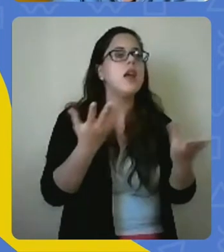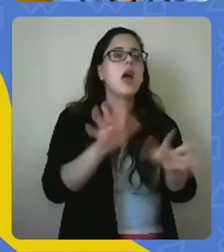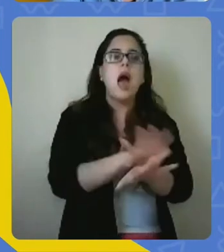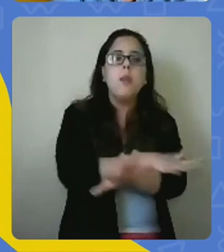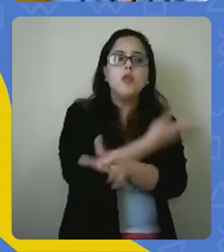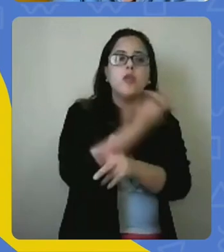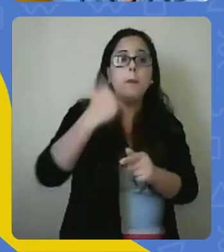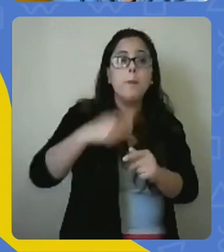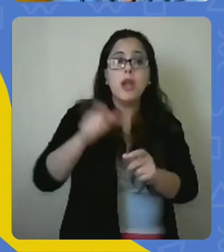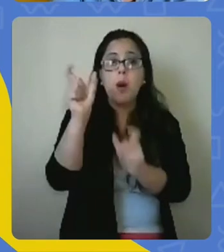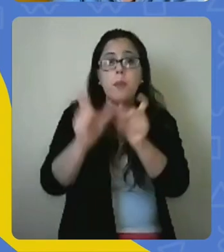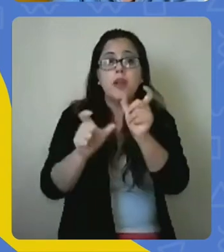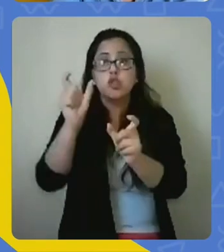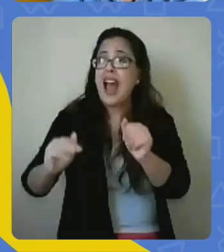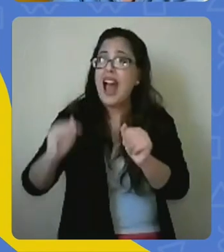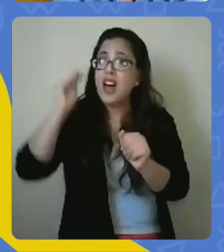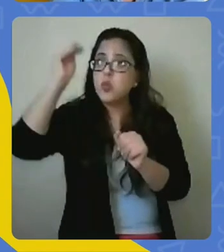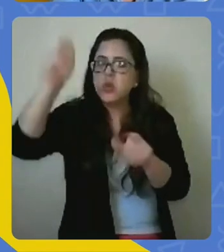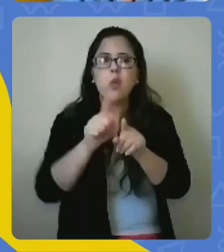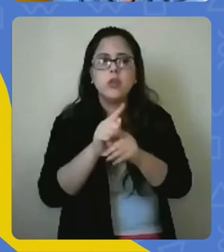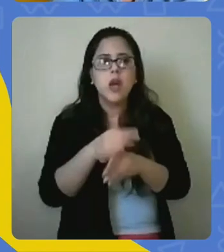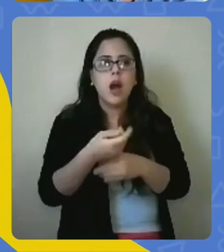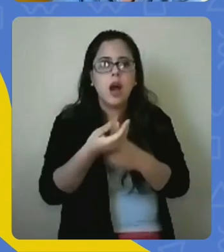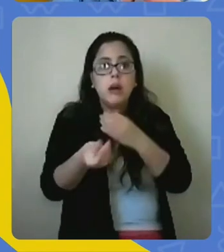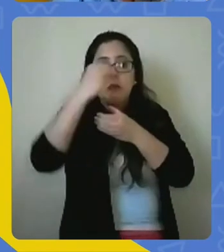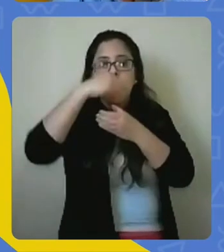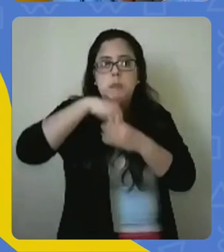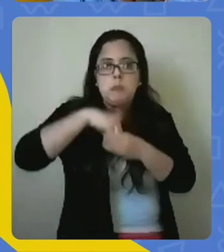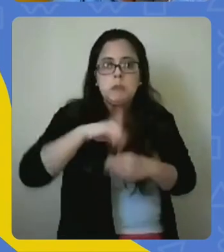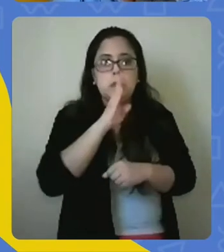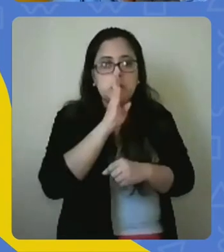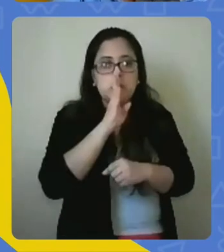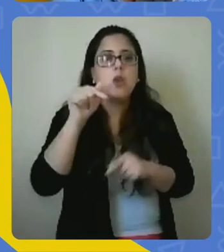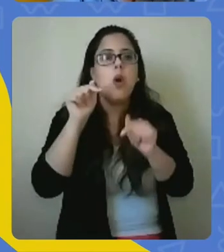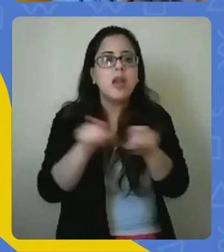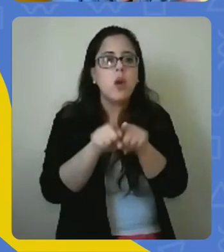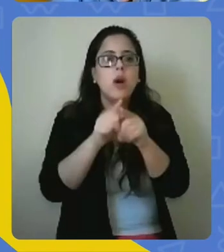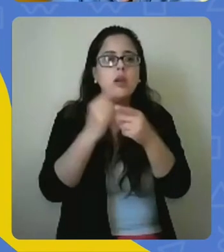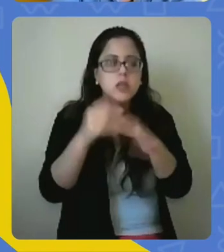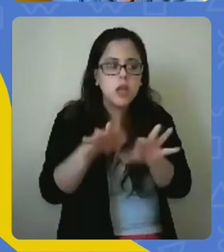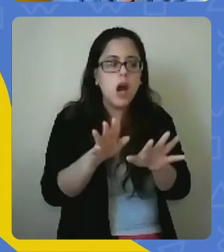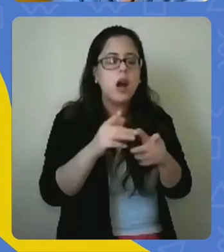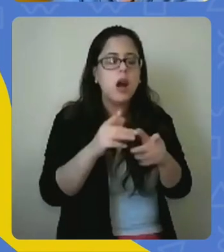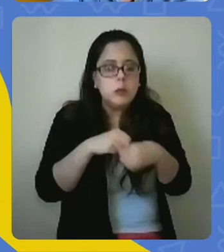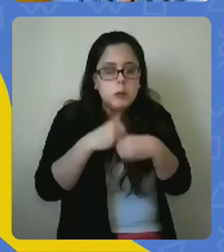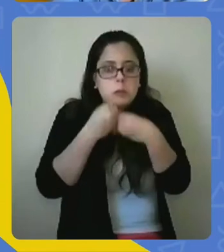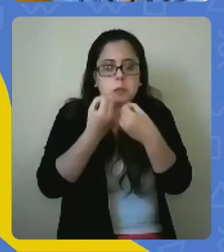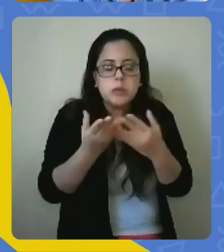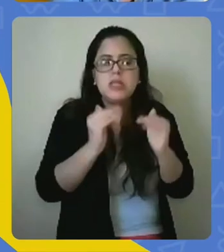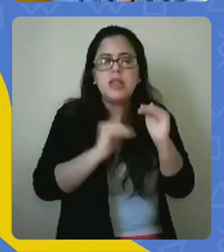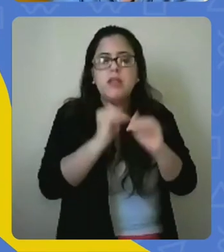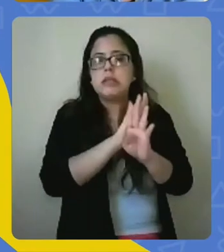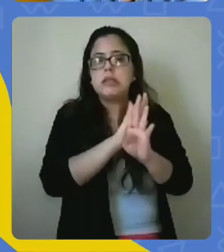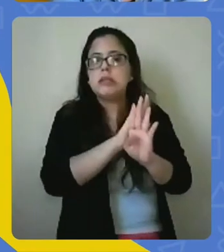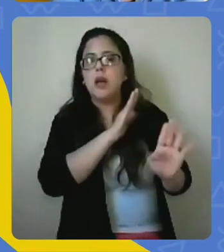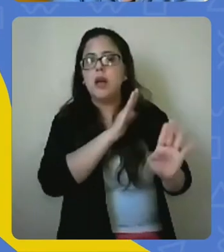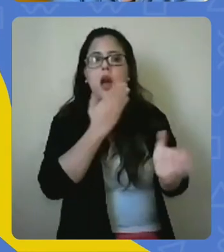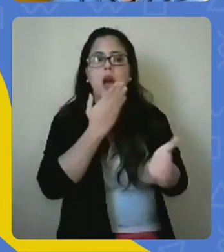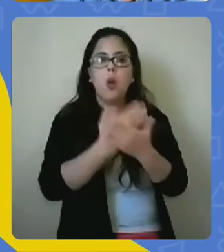trabado. Entonces, por un lado, sí, el adulto decodifica las consignas y las va adecuando a los chicos, pero por el otro lado, los chicos ponen